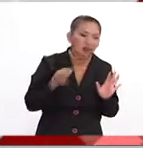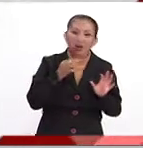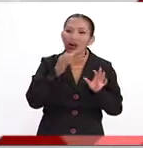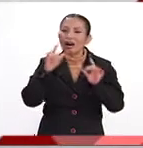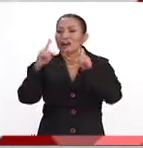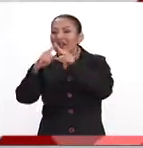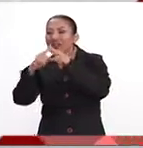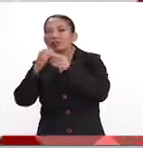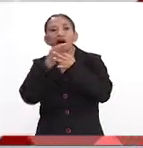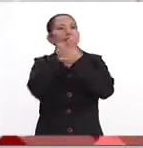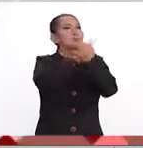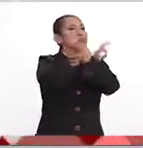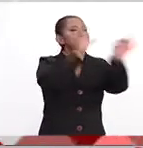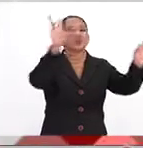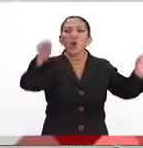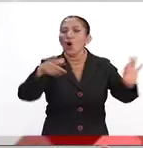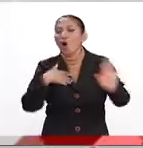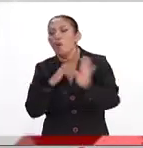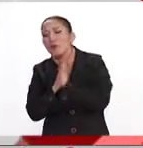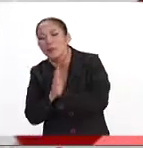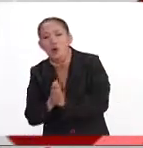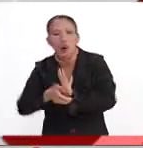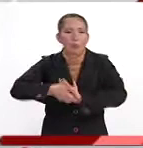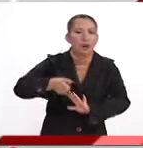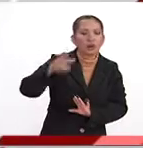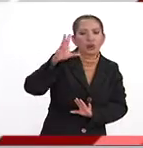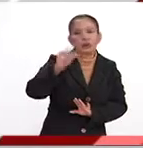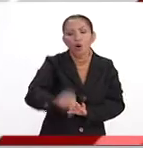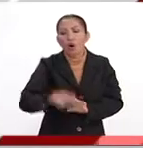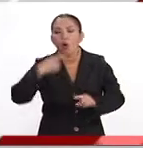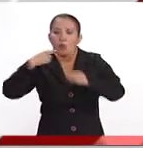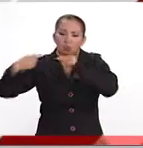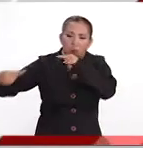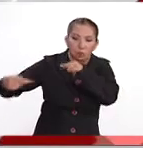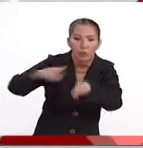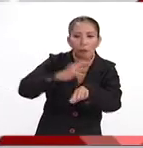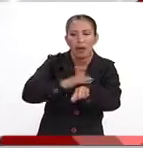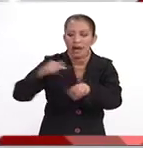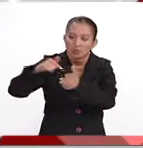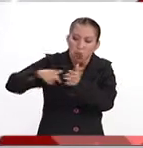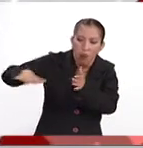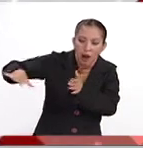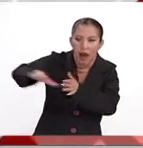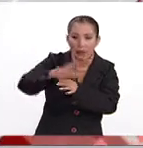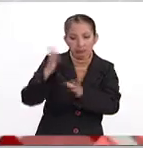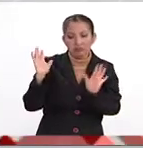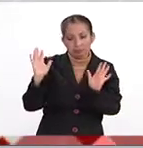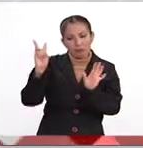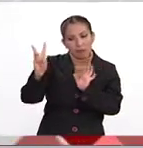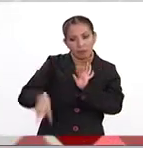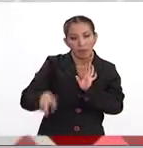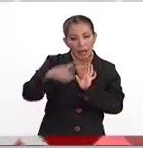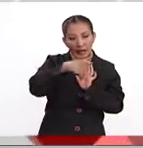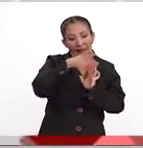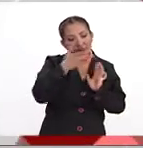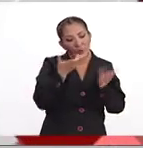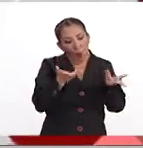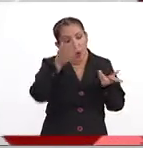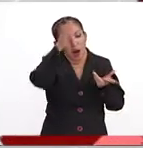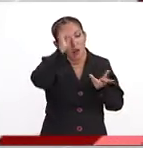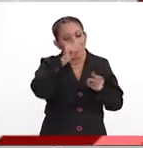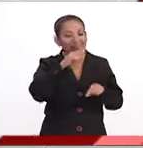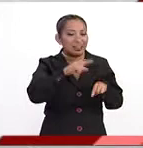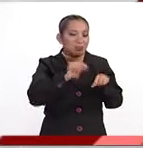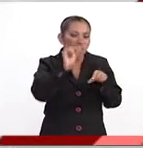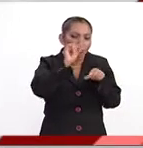hecho la Iglesia con alguna discusión más a nivel local. Lo que es cierto es que nuestros niveles de acuerdo varían